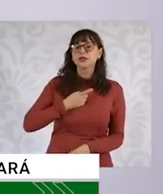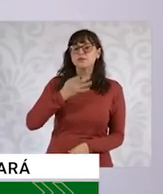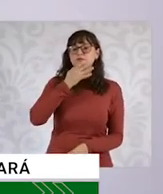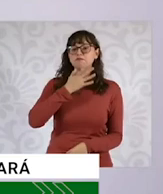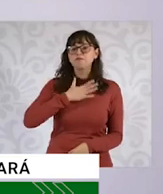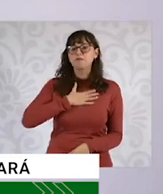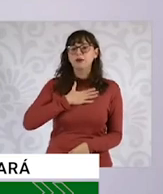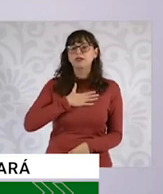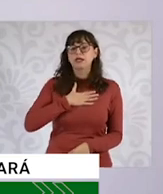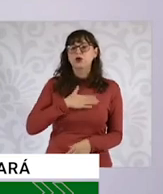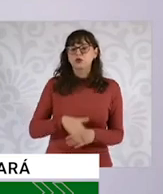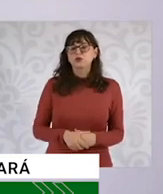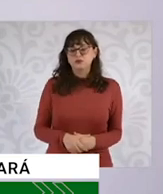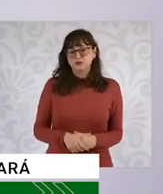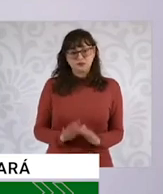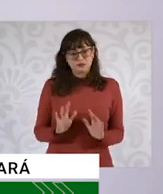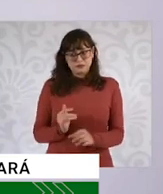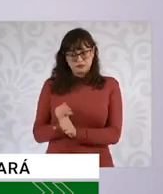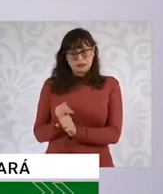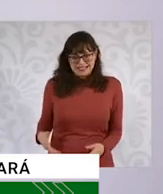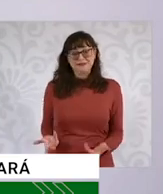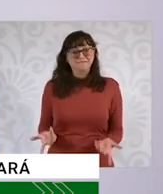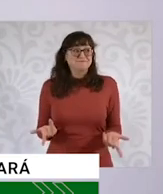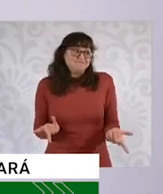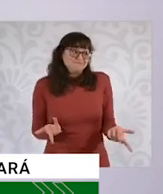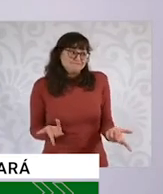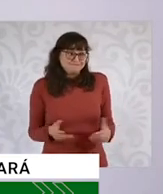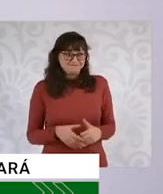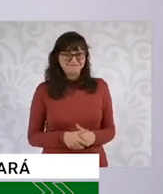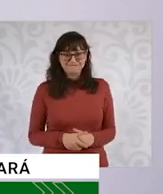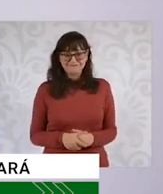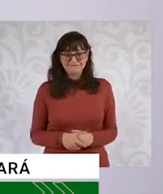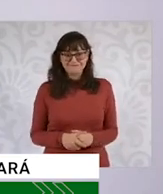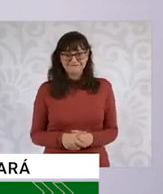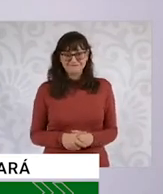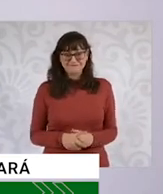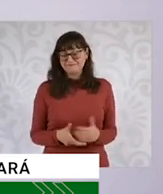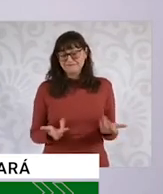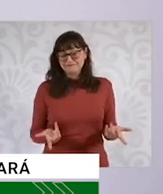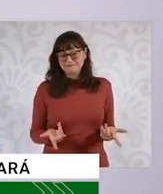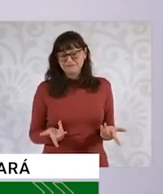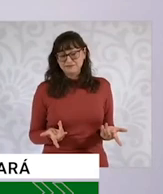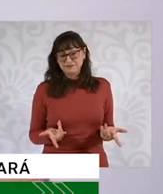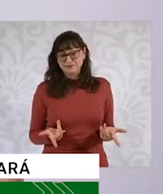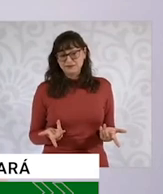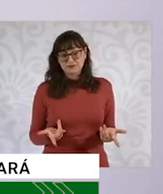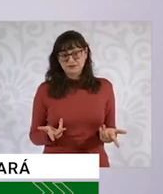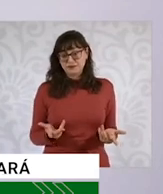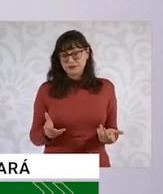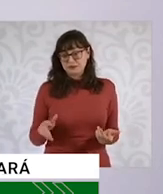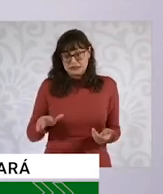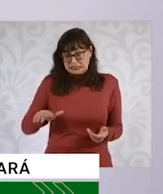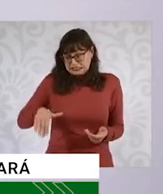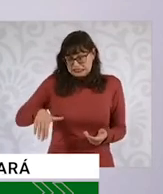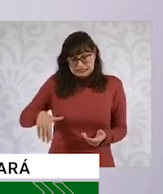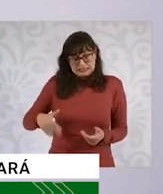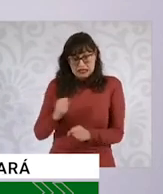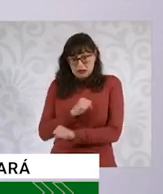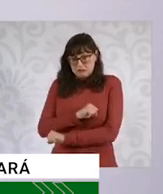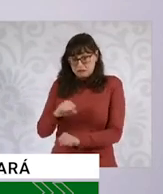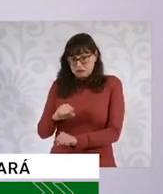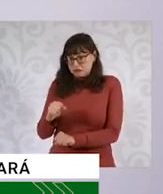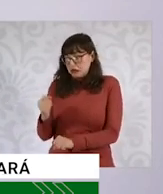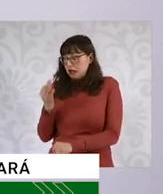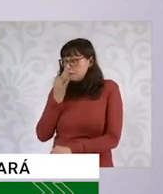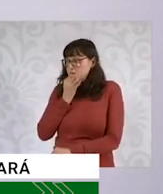se está en el proceso de investigación. La información y de inmediato pues el Gabinete de Seguridad